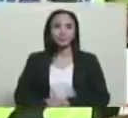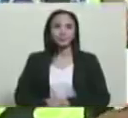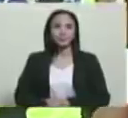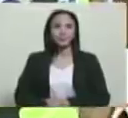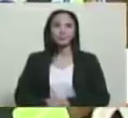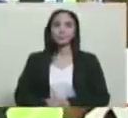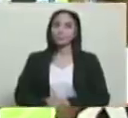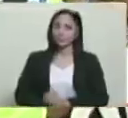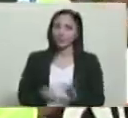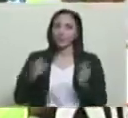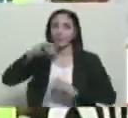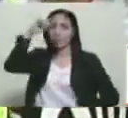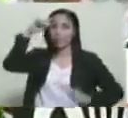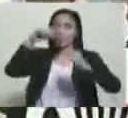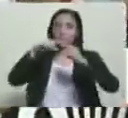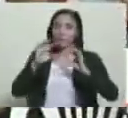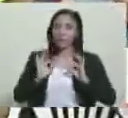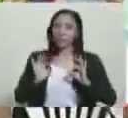Eso es lo que yo quiero.